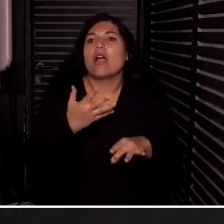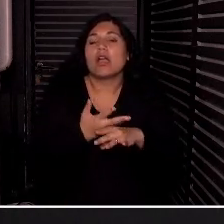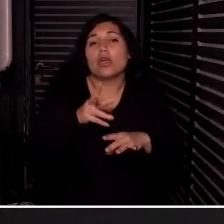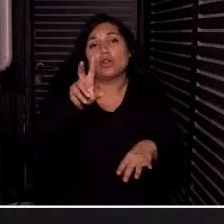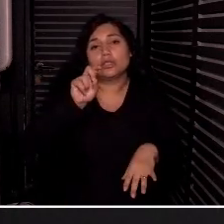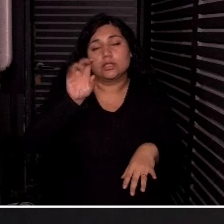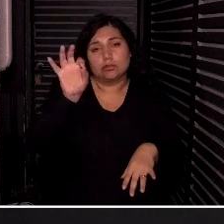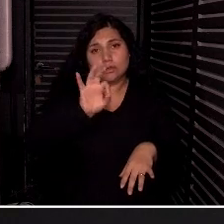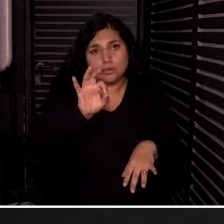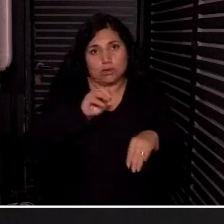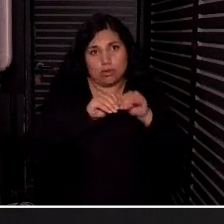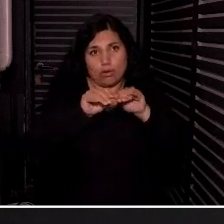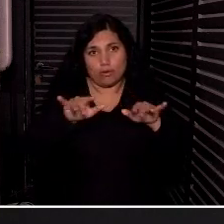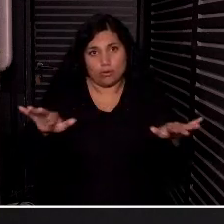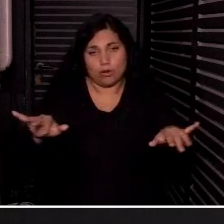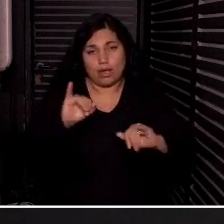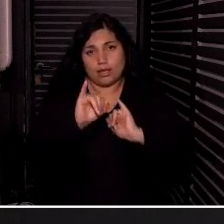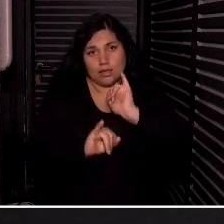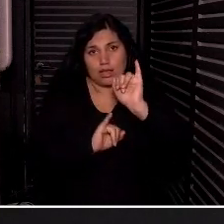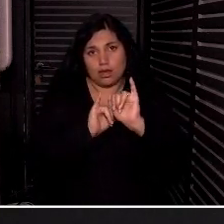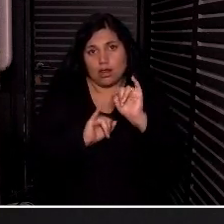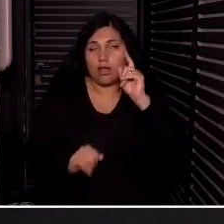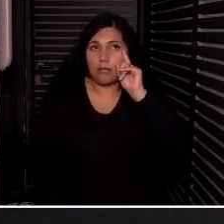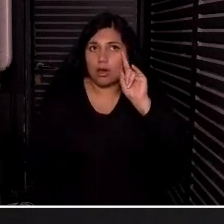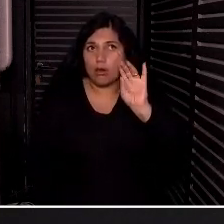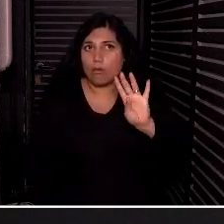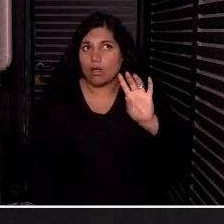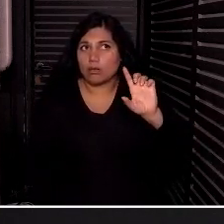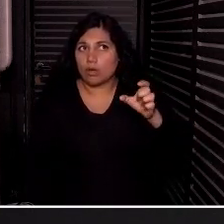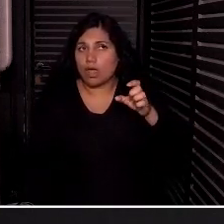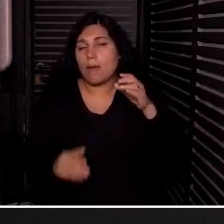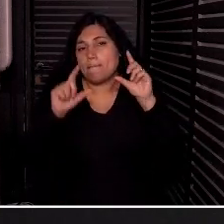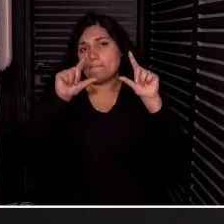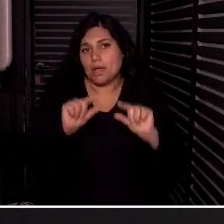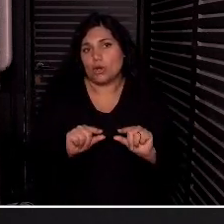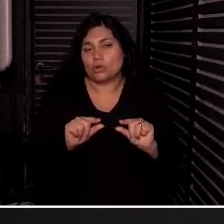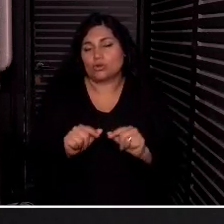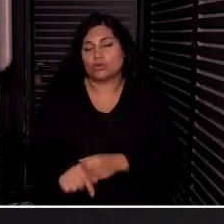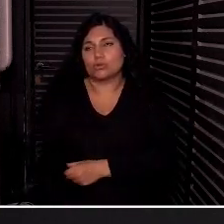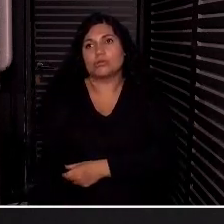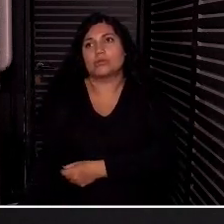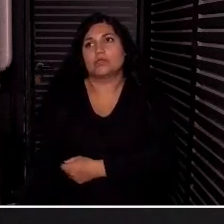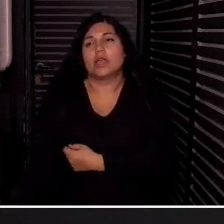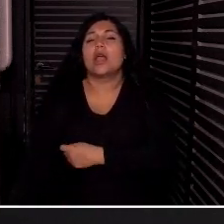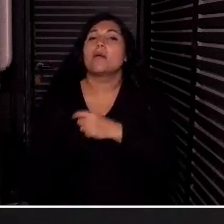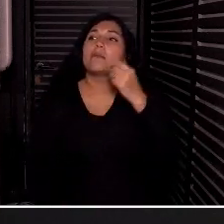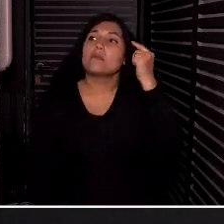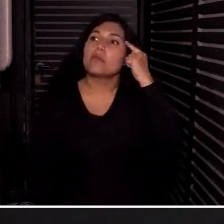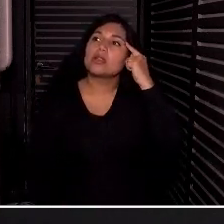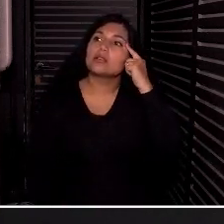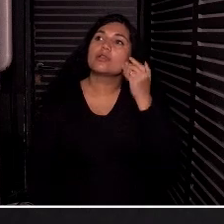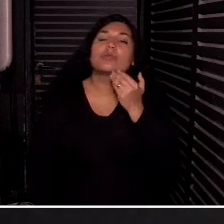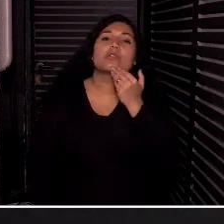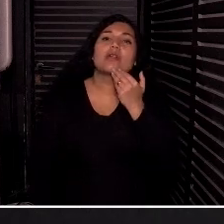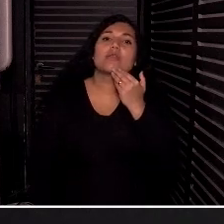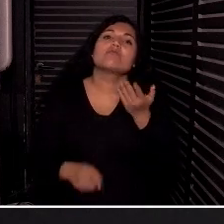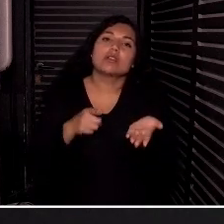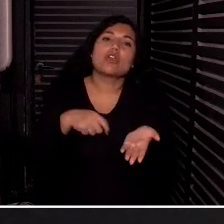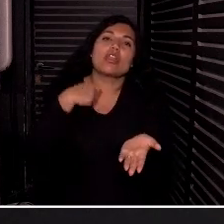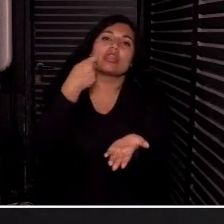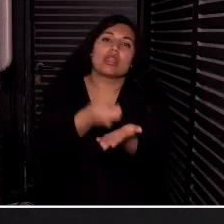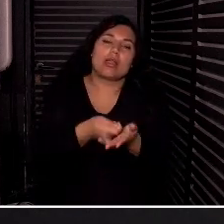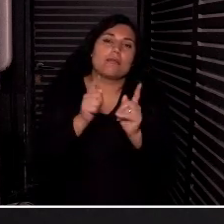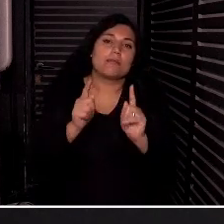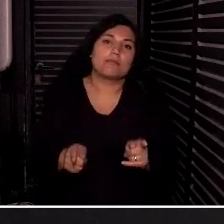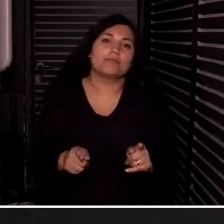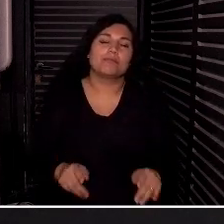por internet y a lo menos eh de 4G bastante más limitada y pensando que Además a eso para eso hay que pagar no